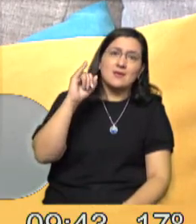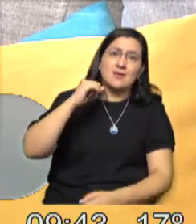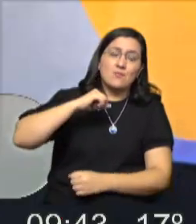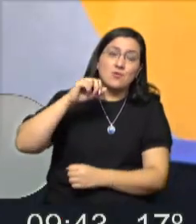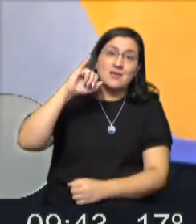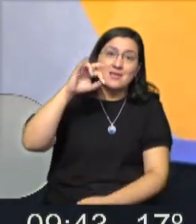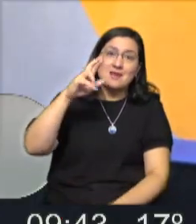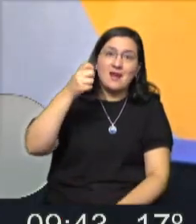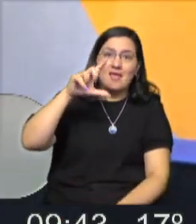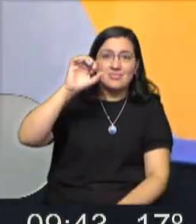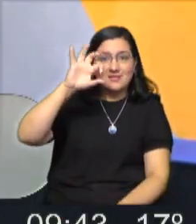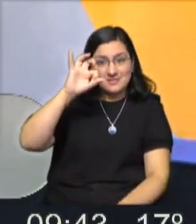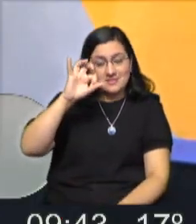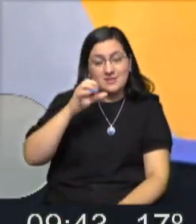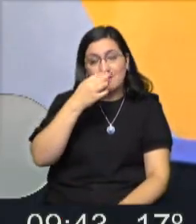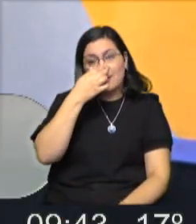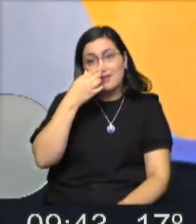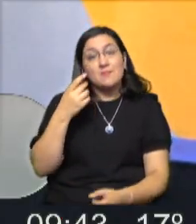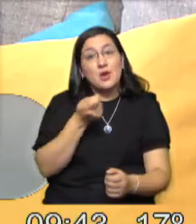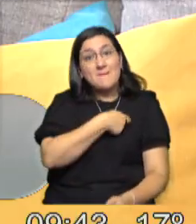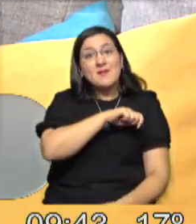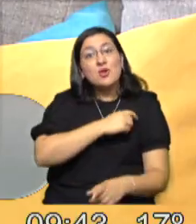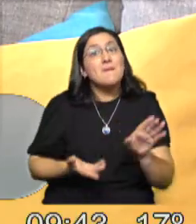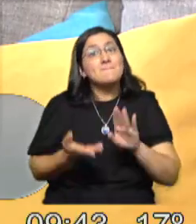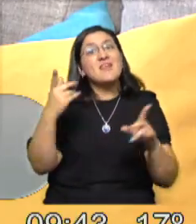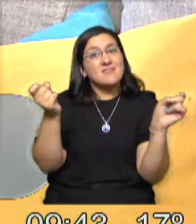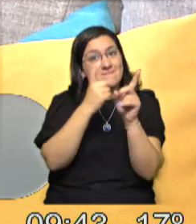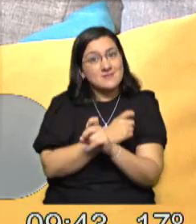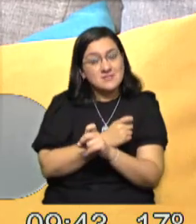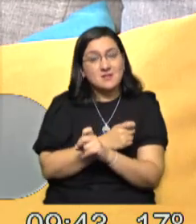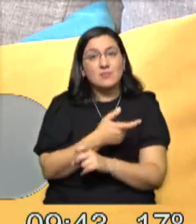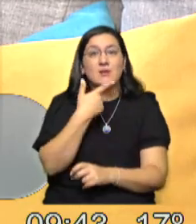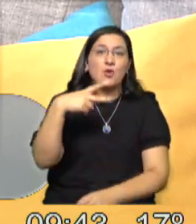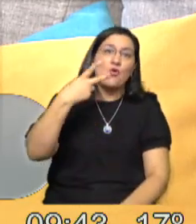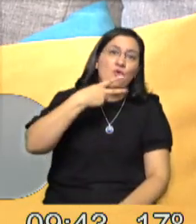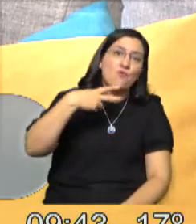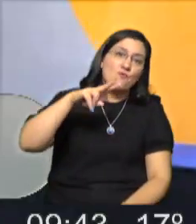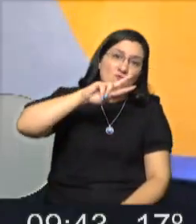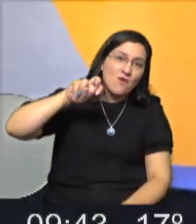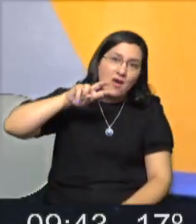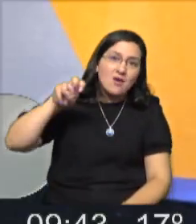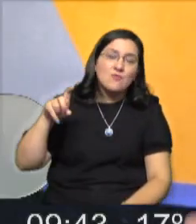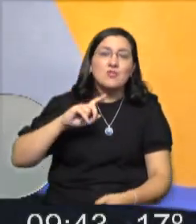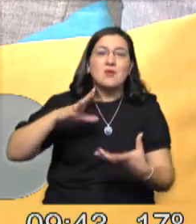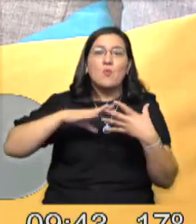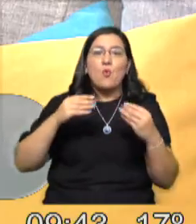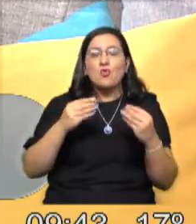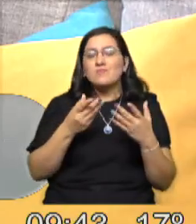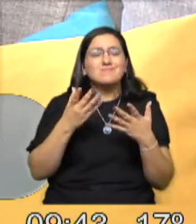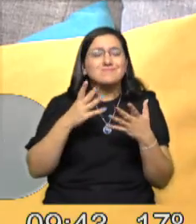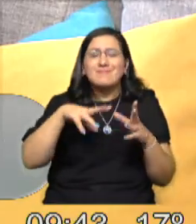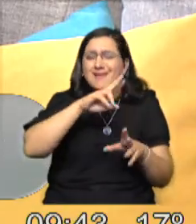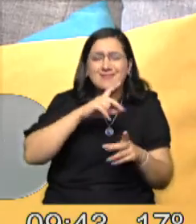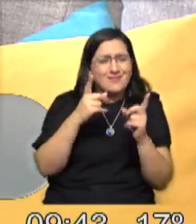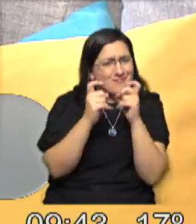Inglaterra, de la Championship, y obviamente el español es sumamente difícil. La conjugación de verbos, bueno, todo. Los todas modos, las excepciones. Todo. Entonces, a